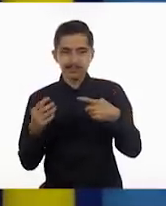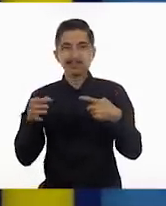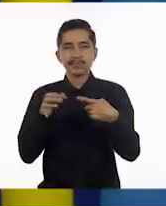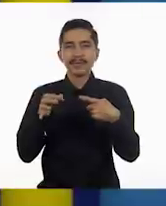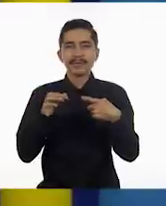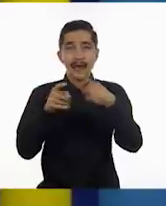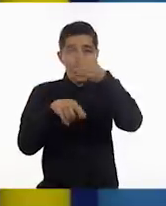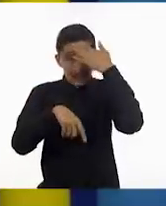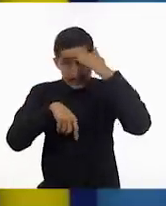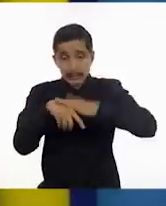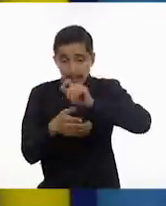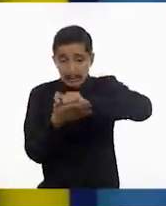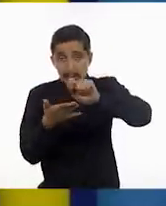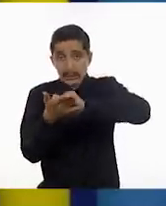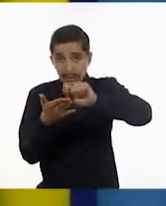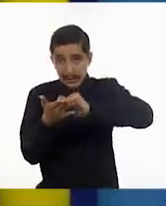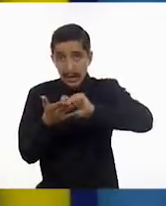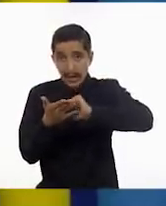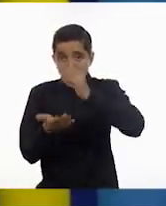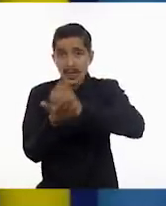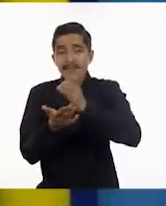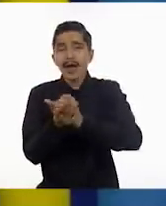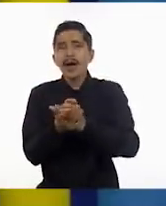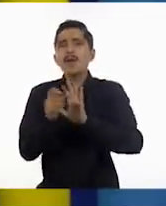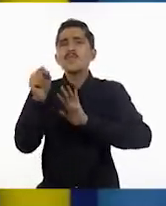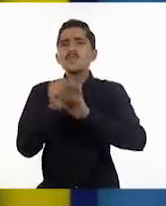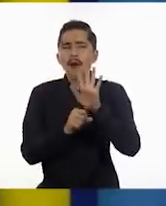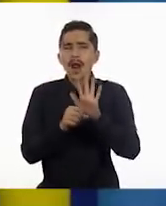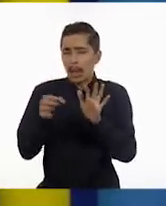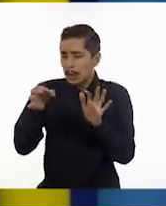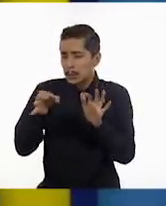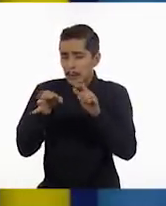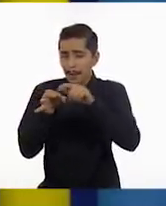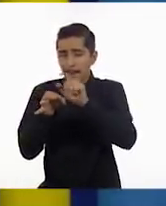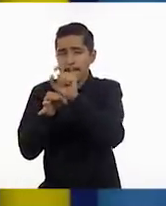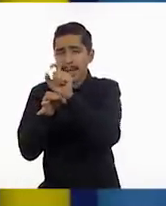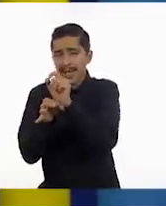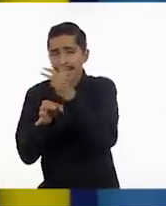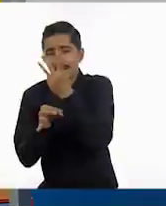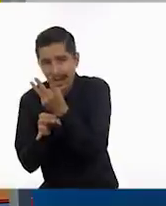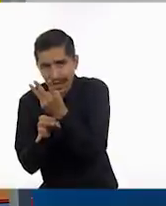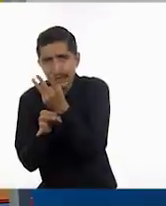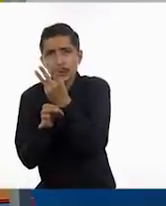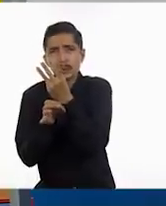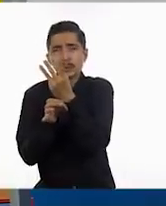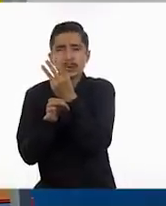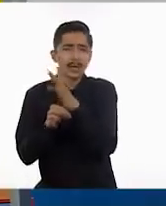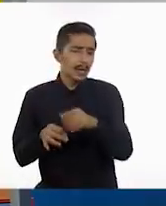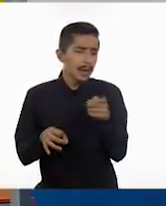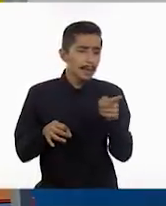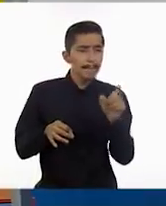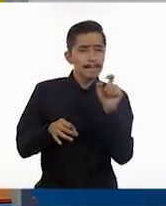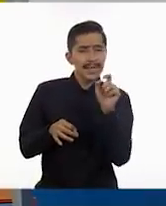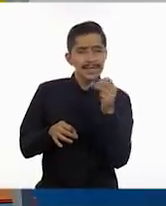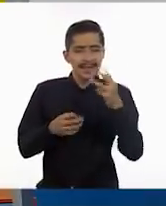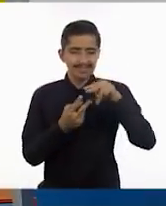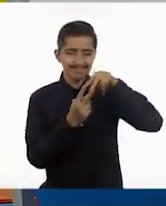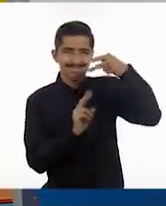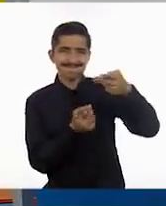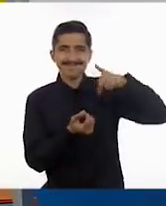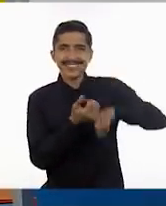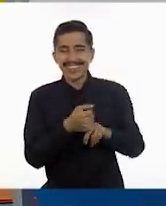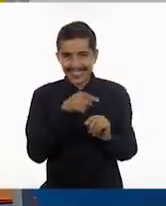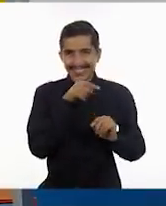bien en su libreta, cada célula sexual cuenta con 23 cromosomas. Muy bien, efectivamente. Las